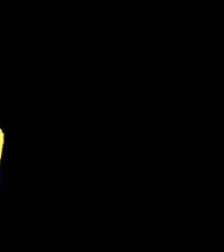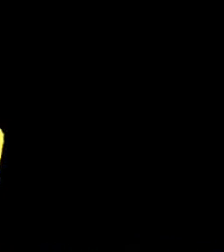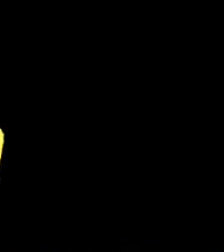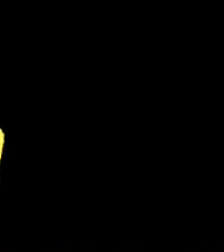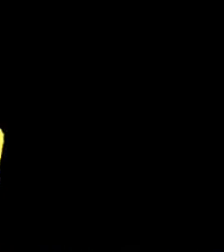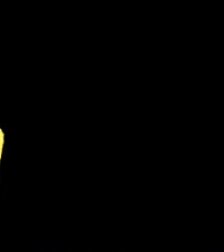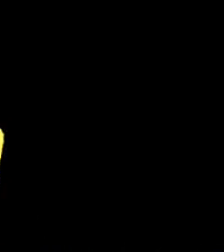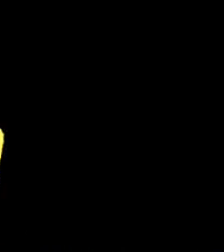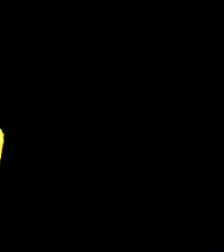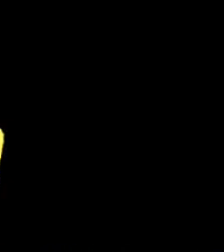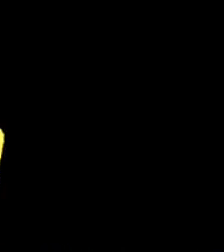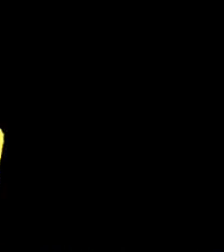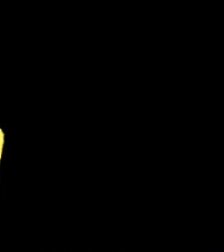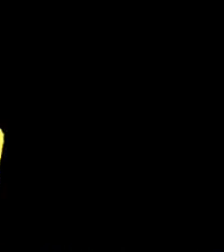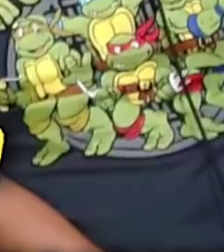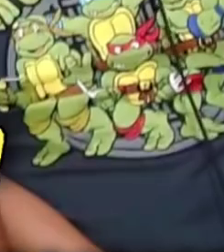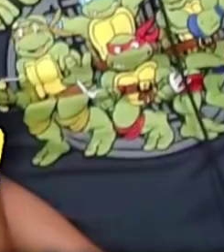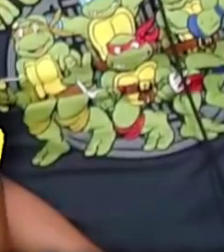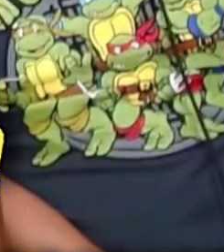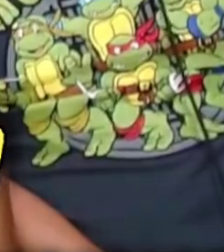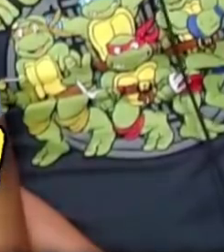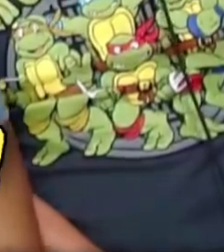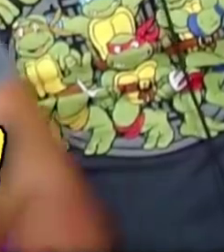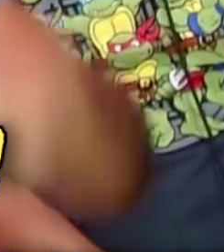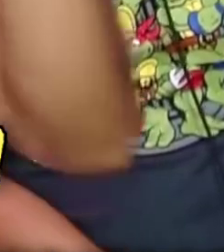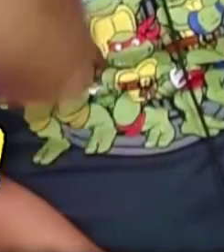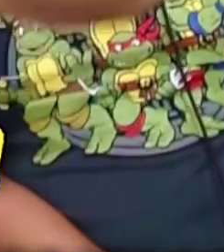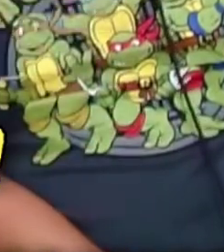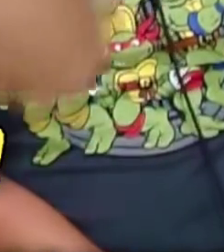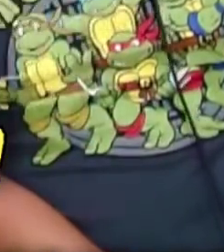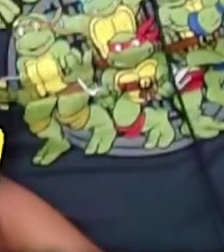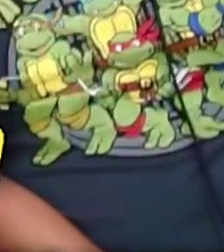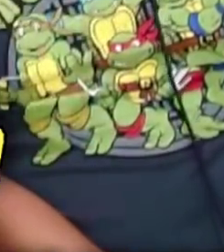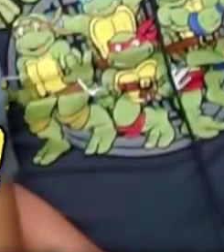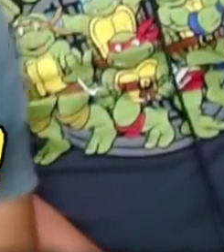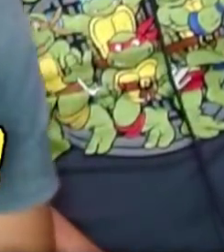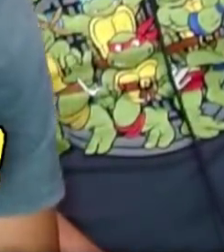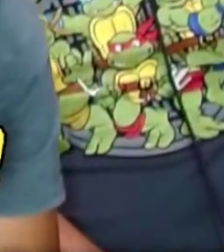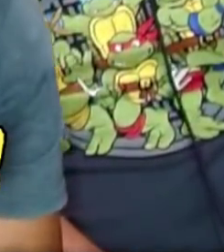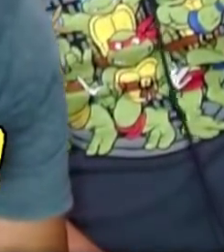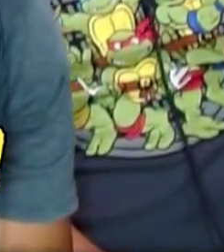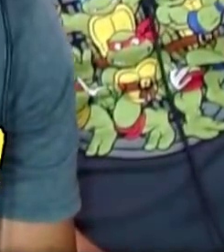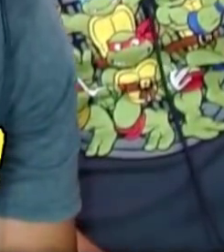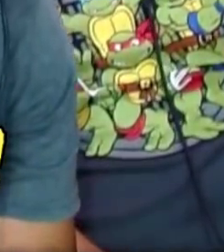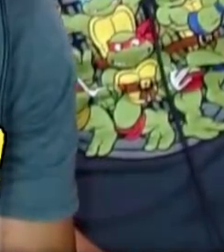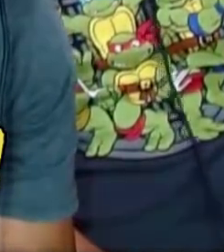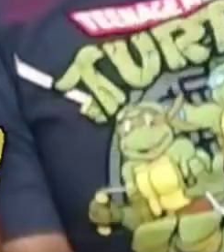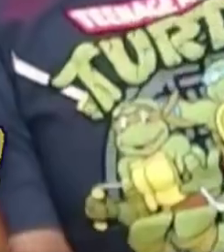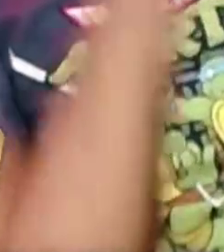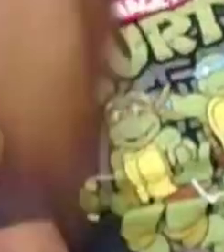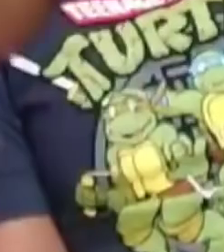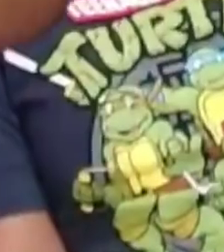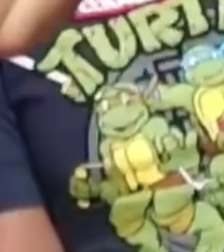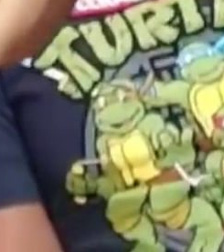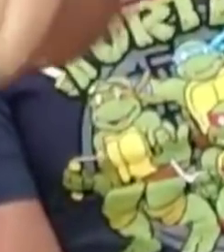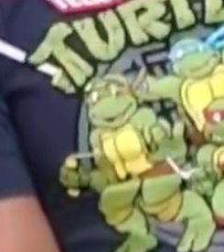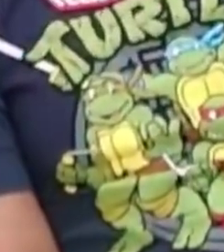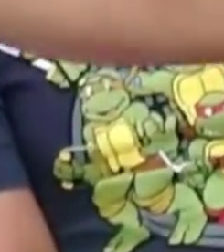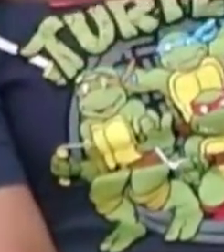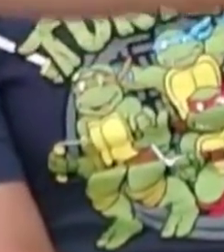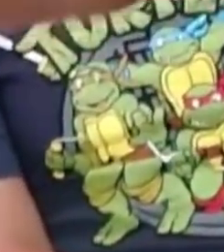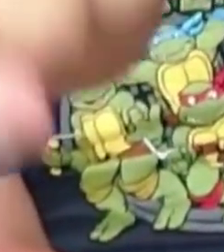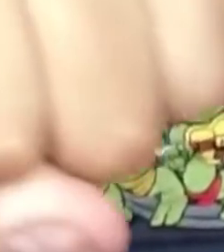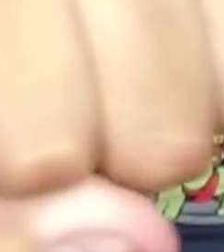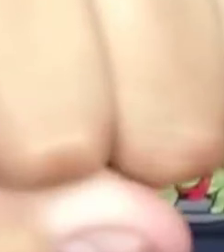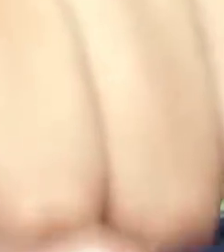Oye, eso es un insulto para mí. Y en Facebook como Macho Pecho Peludo. No se les olvide